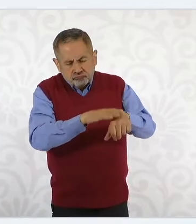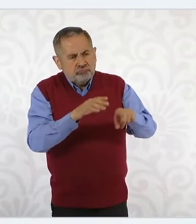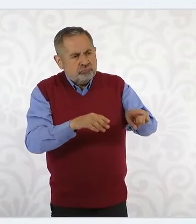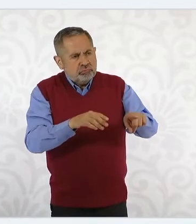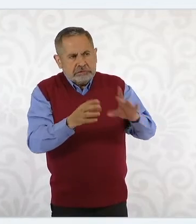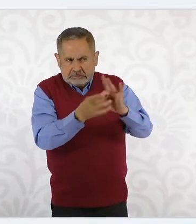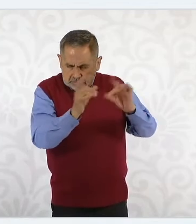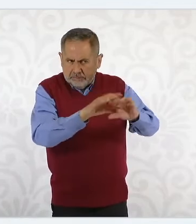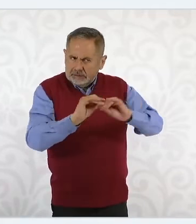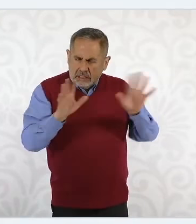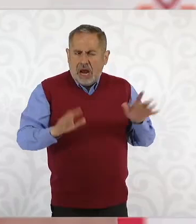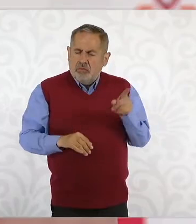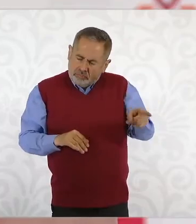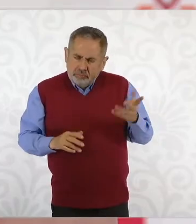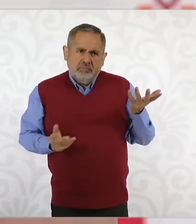aclare.